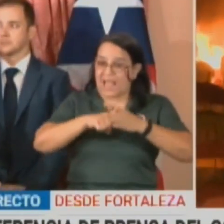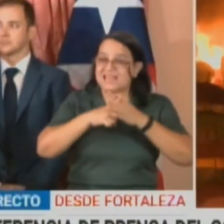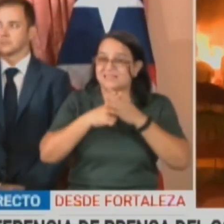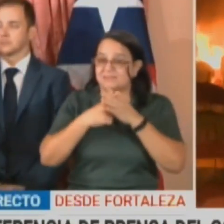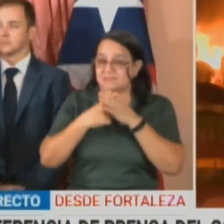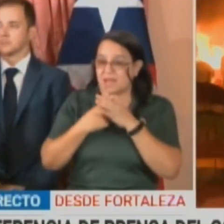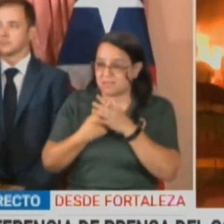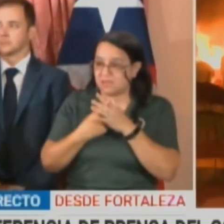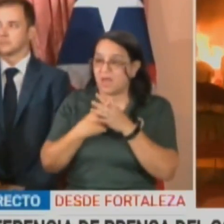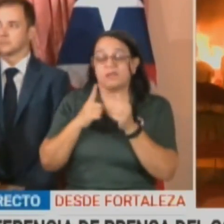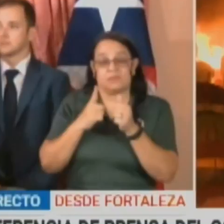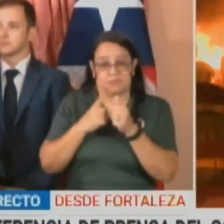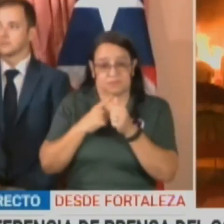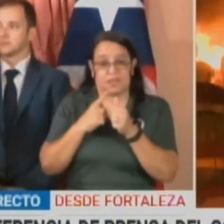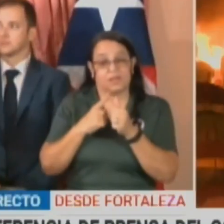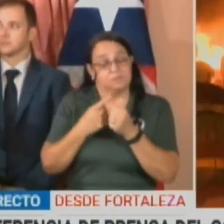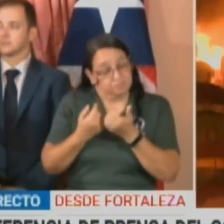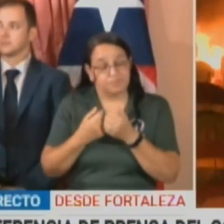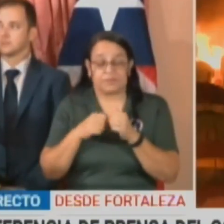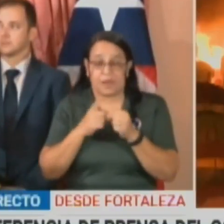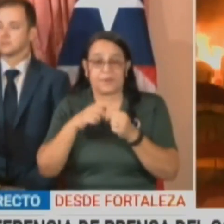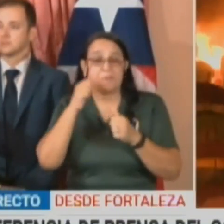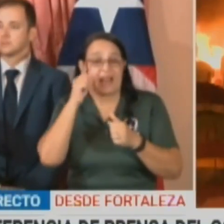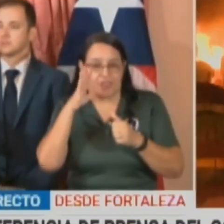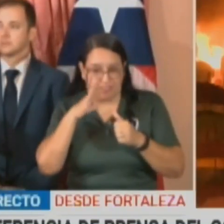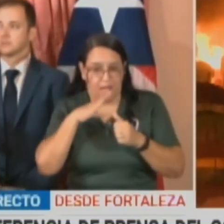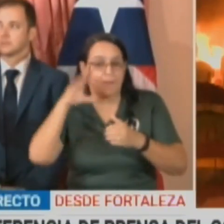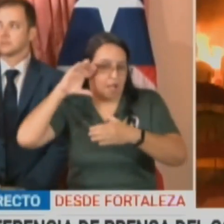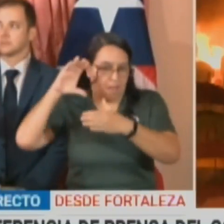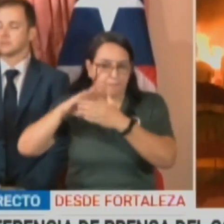iniciativa de la primera dama, pero que